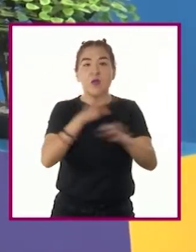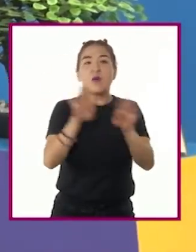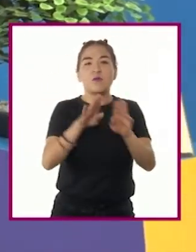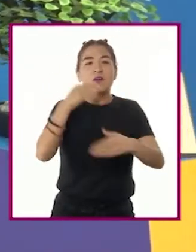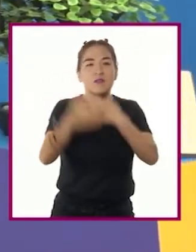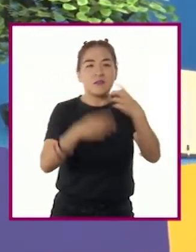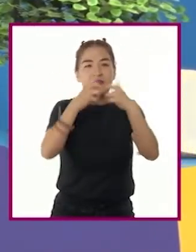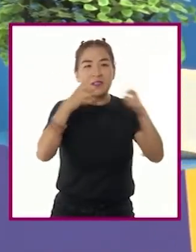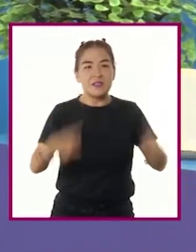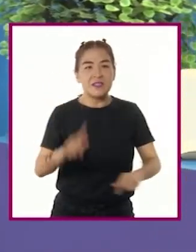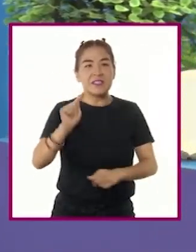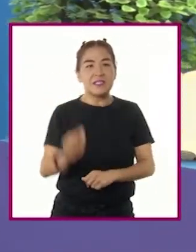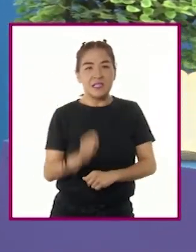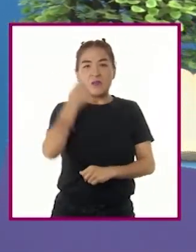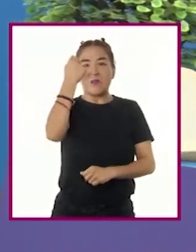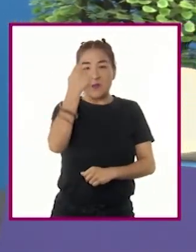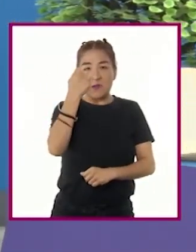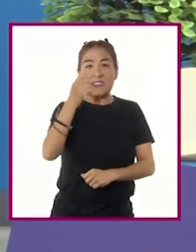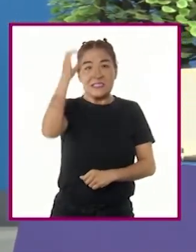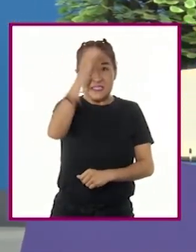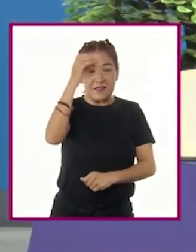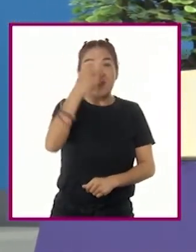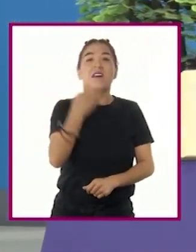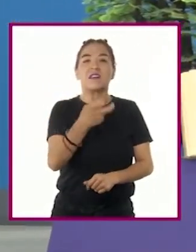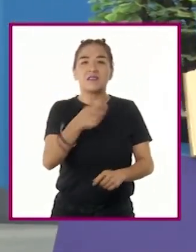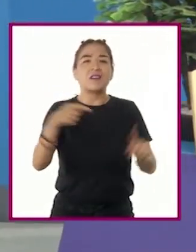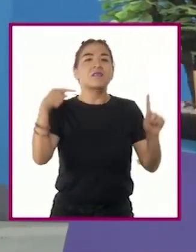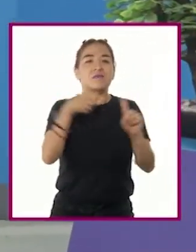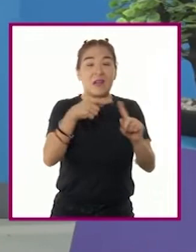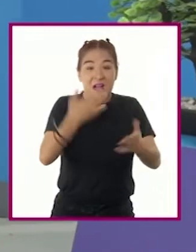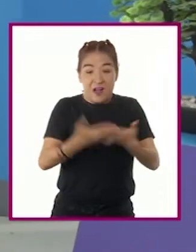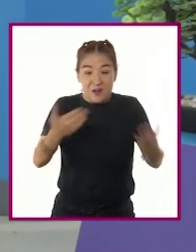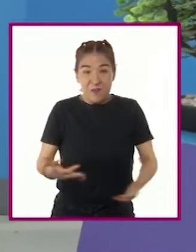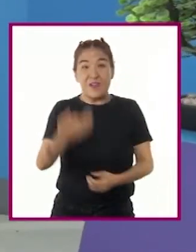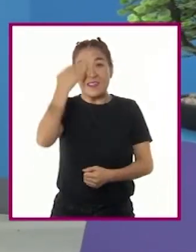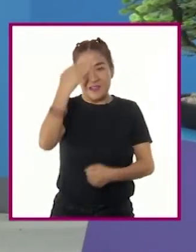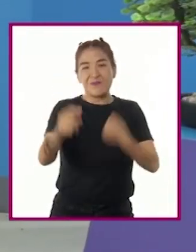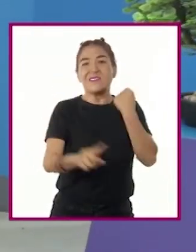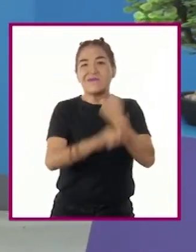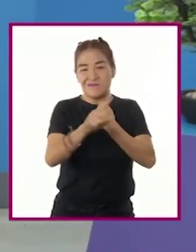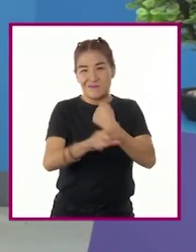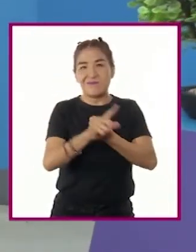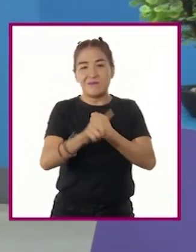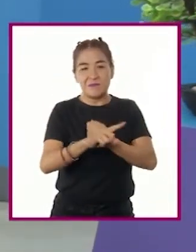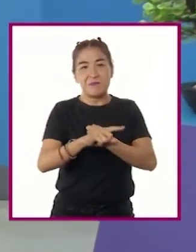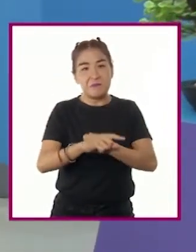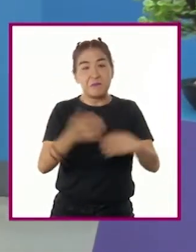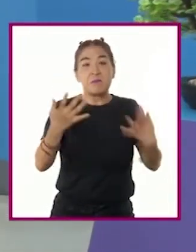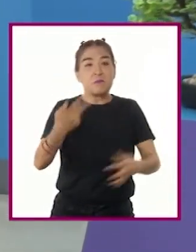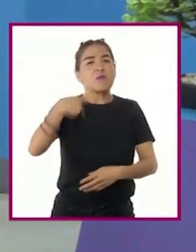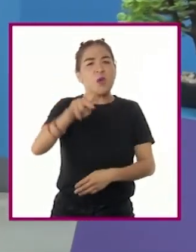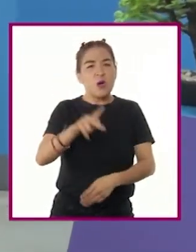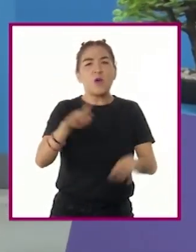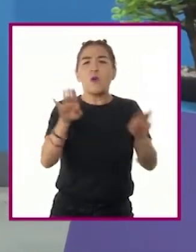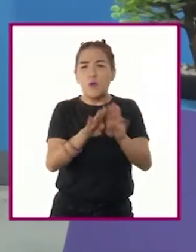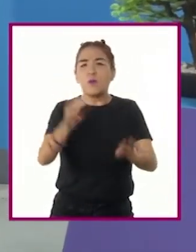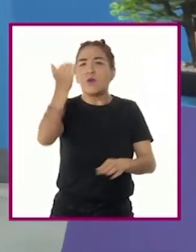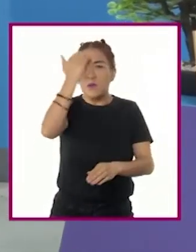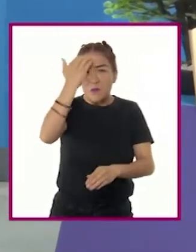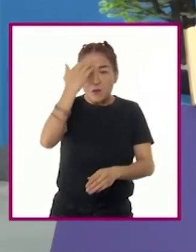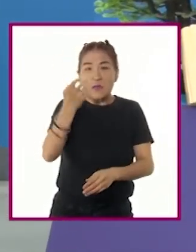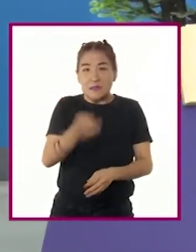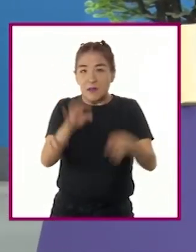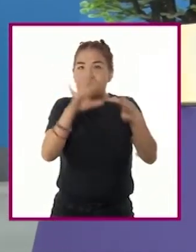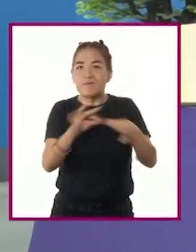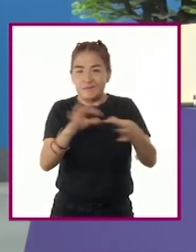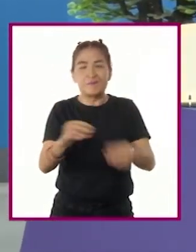tecnológico de nuestro país son asuntos que atañen a nuestro presente. Sin embargo, antes de empezar a conocerlos, es